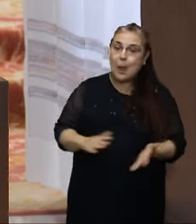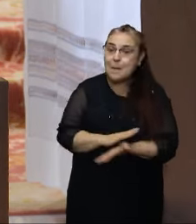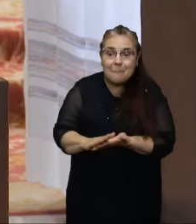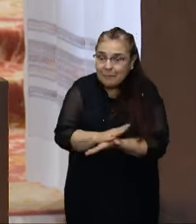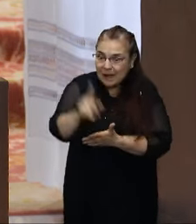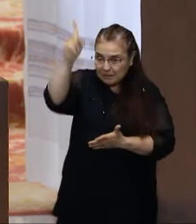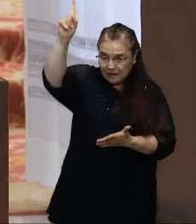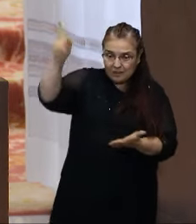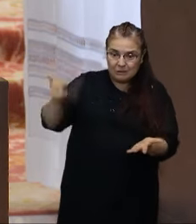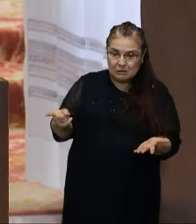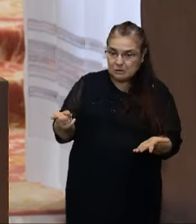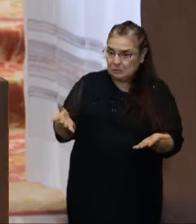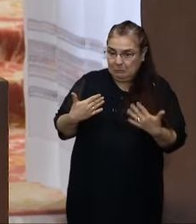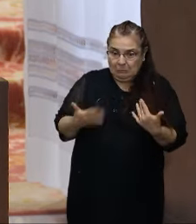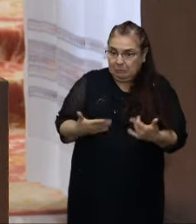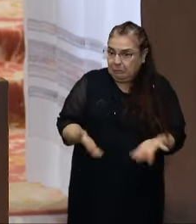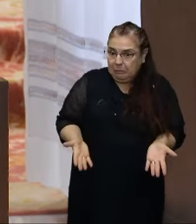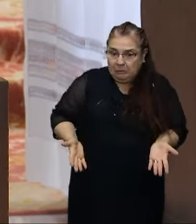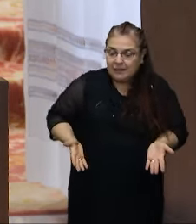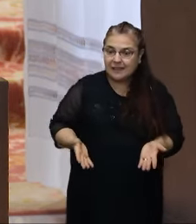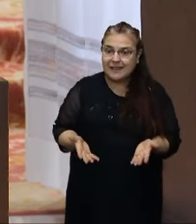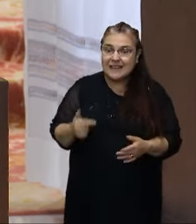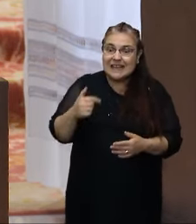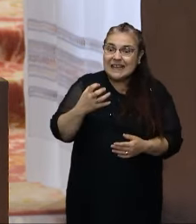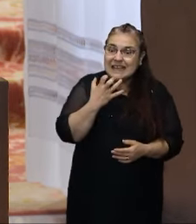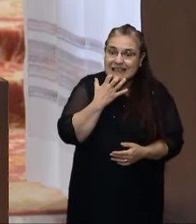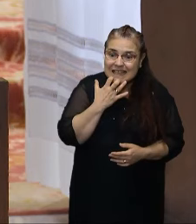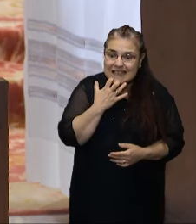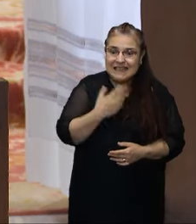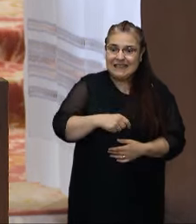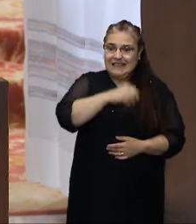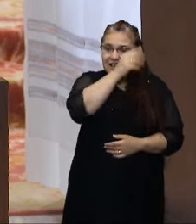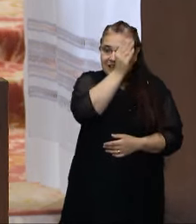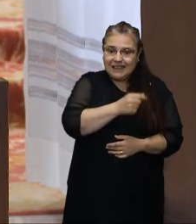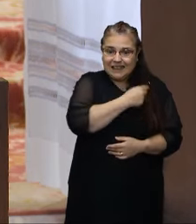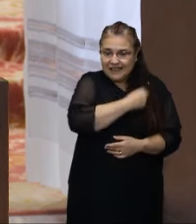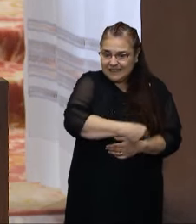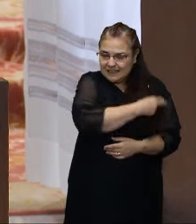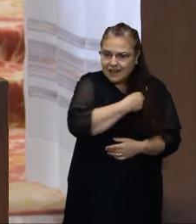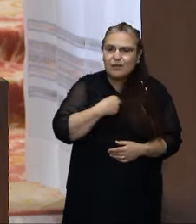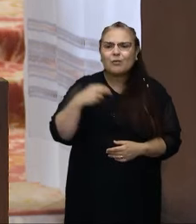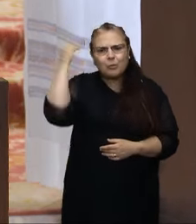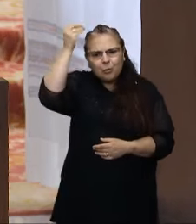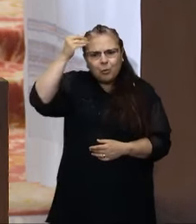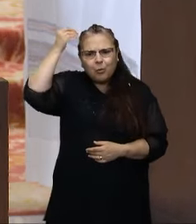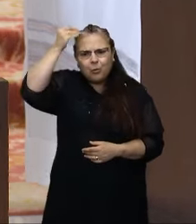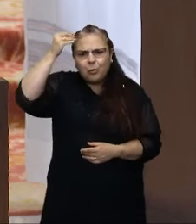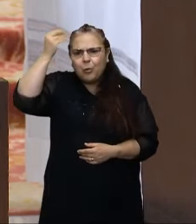ni siquiera los que nos llamamos cristianos, la meditamos asiduamente.